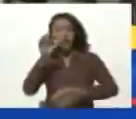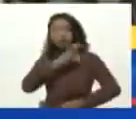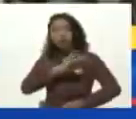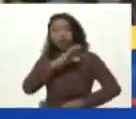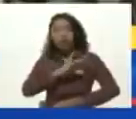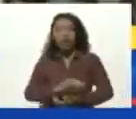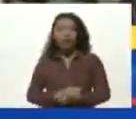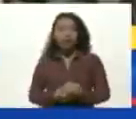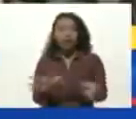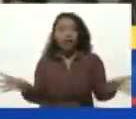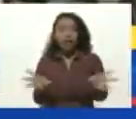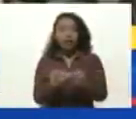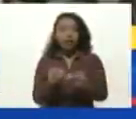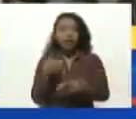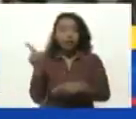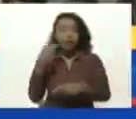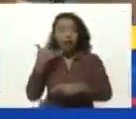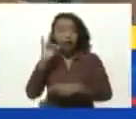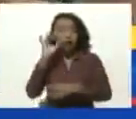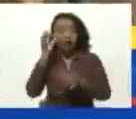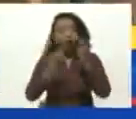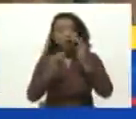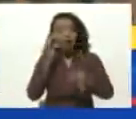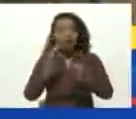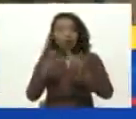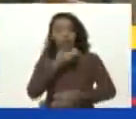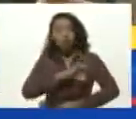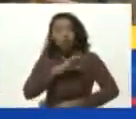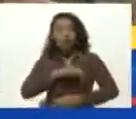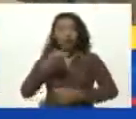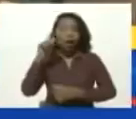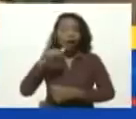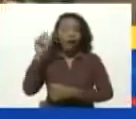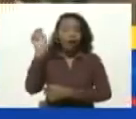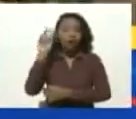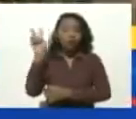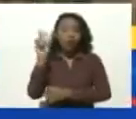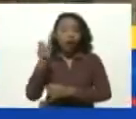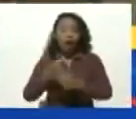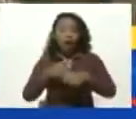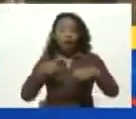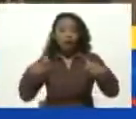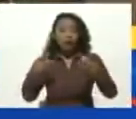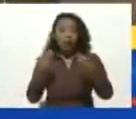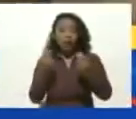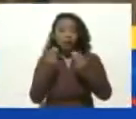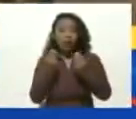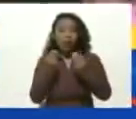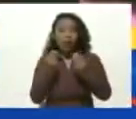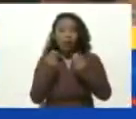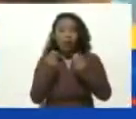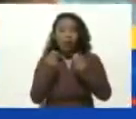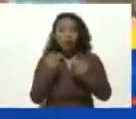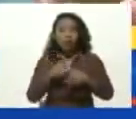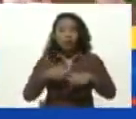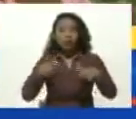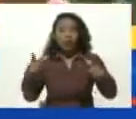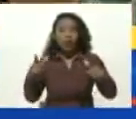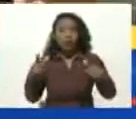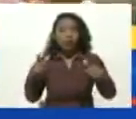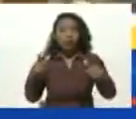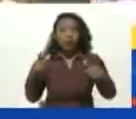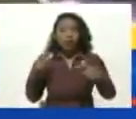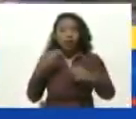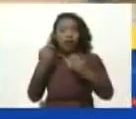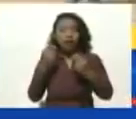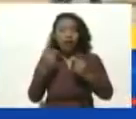En resumen, porque haya justicia social en Venezuela, crecimiento económico, crecimiento de la riqueza, distribución